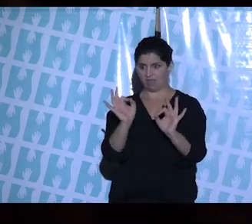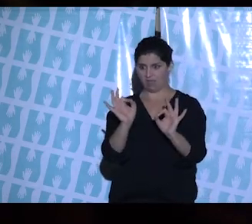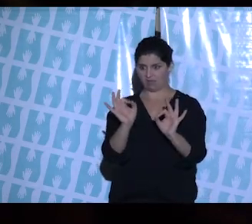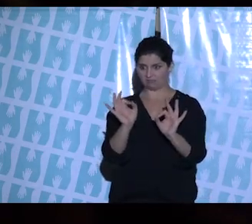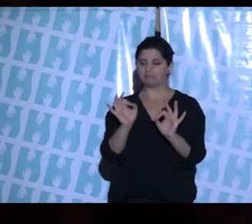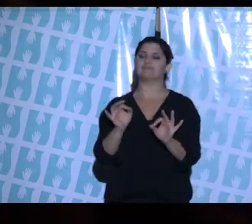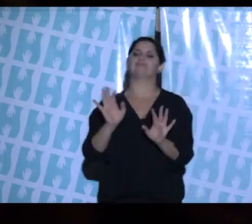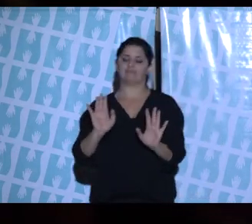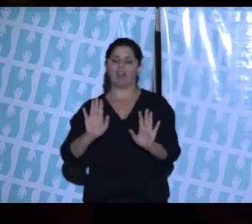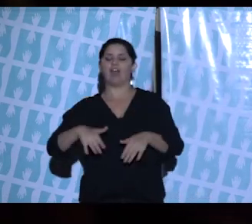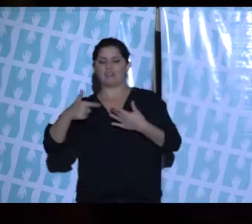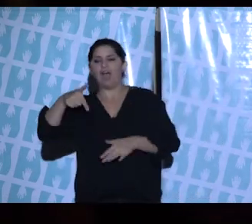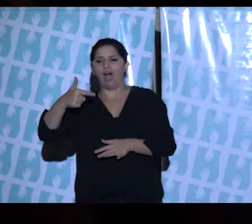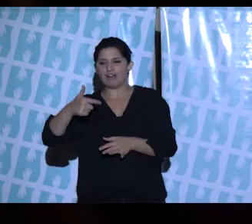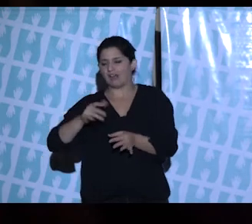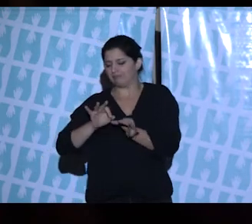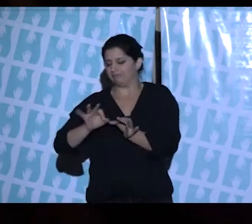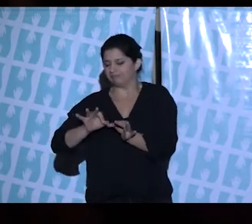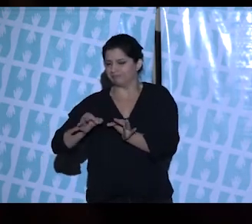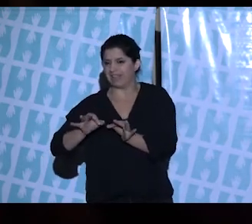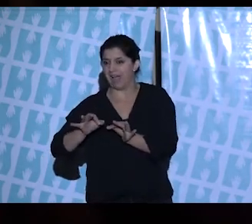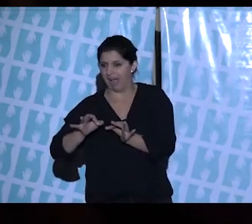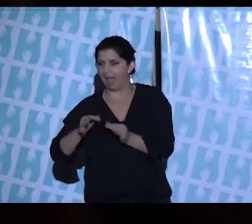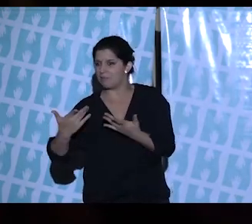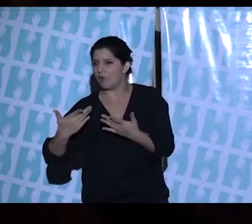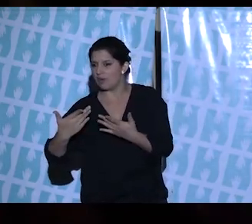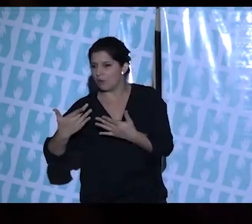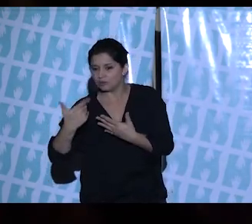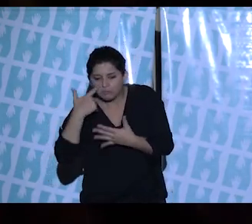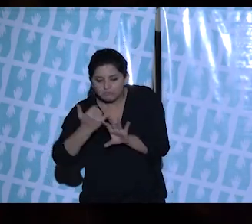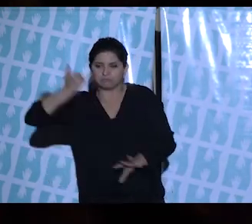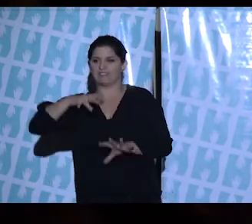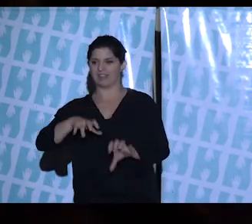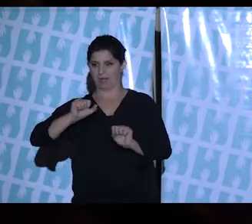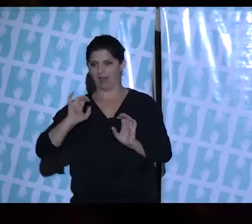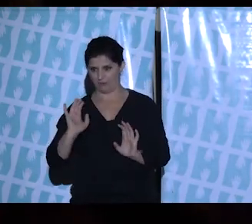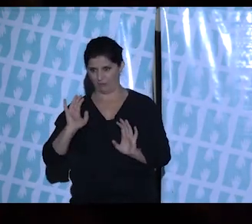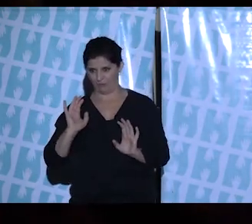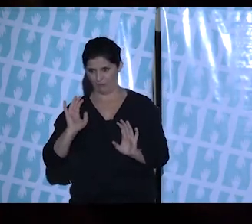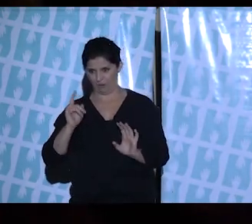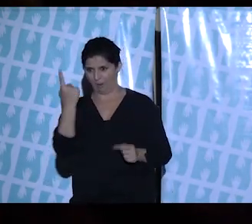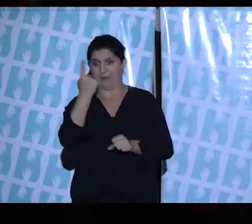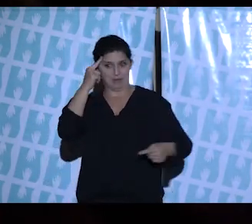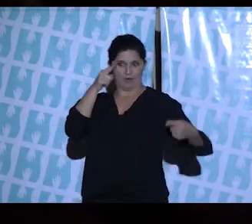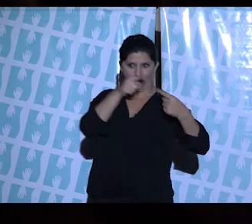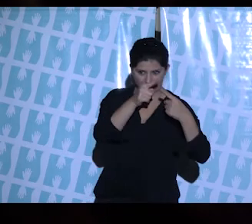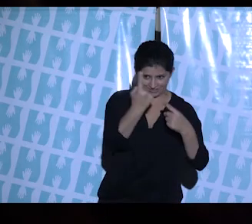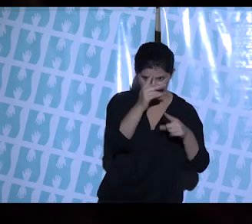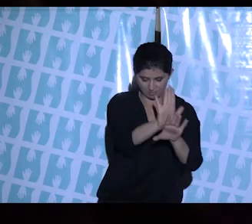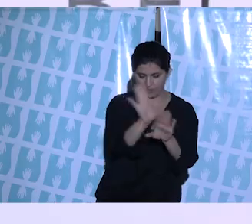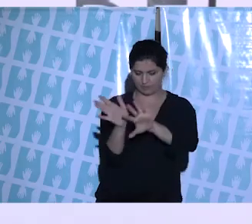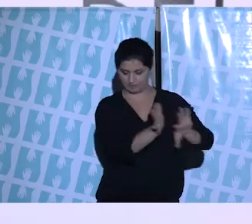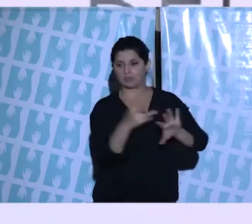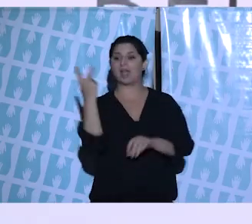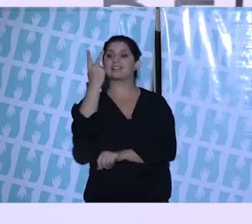muy cerca de poder hacer un diagnóstico precoz. Primer desafío. Segundo